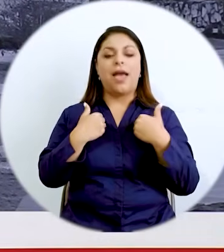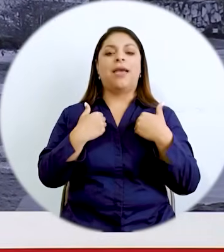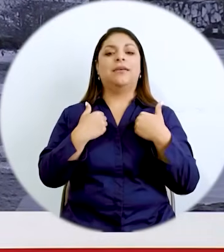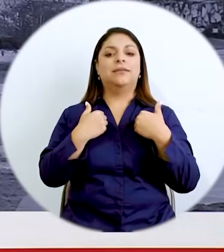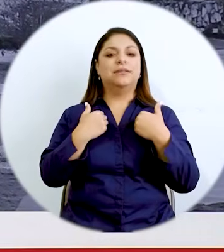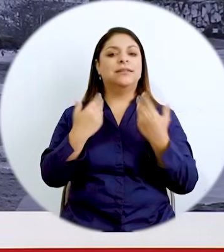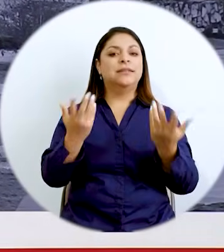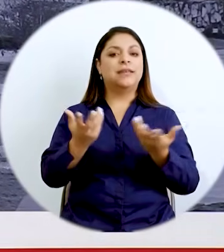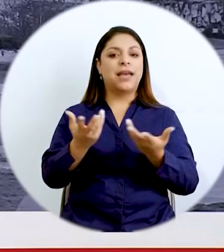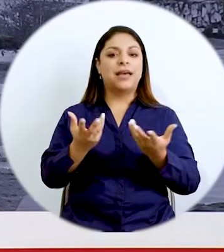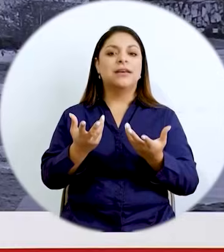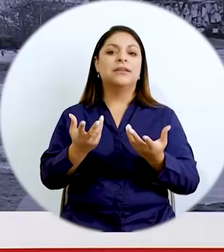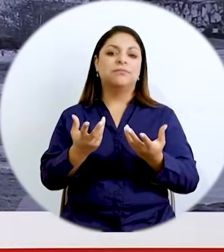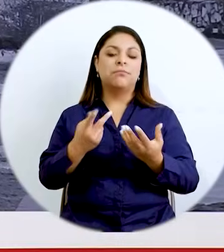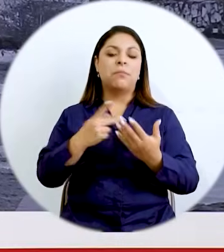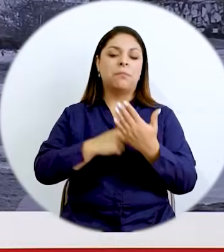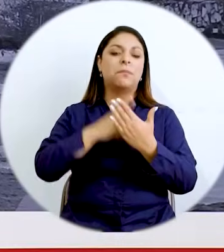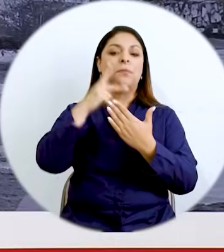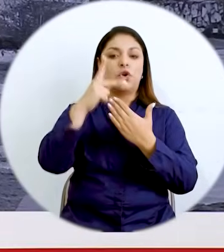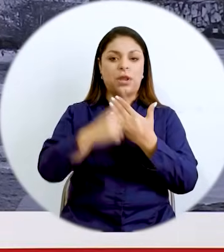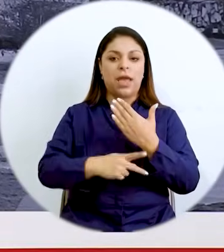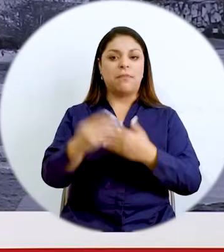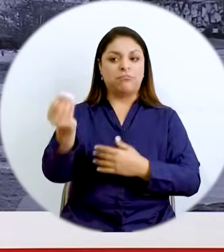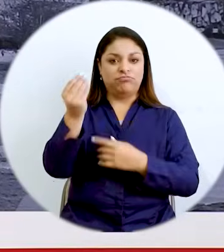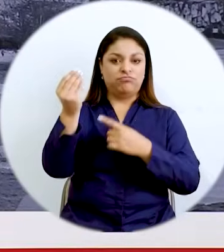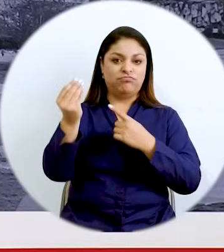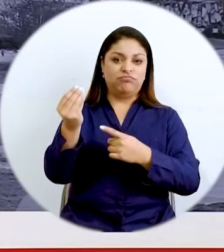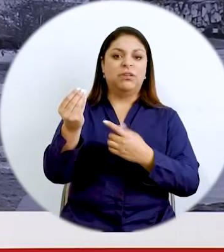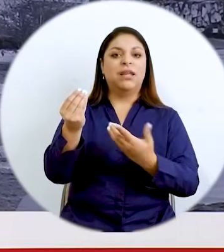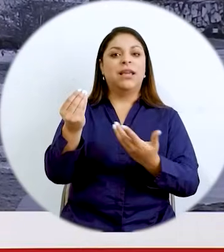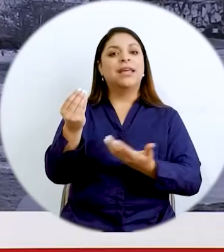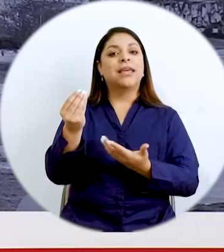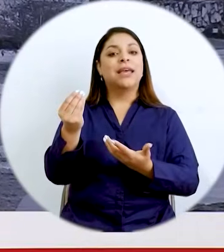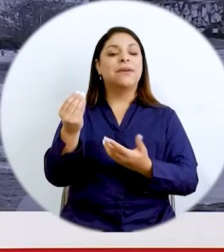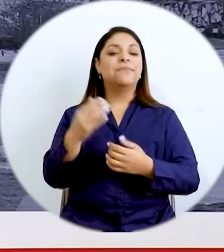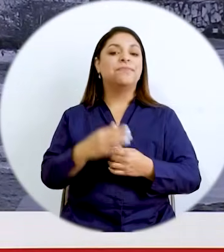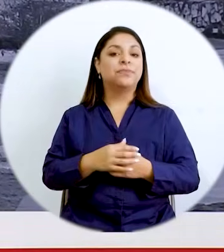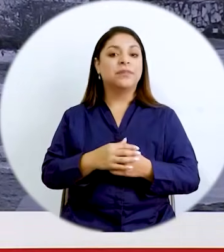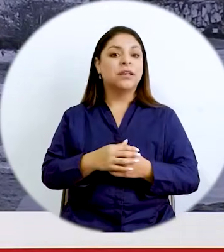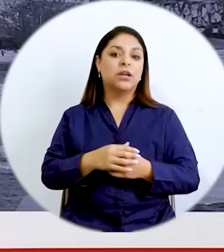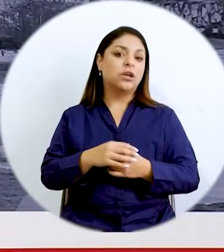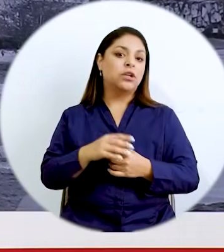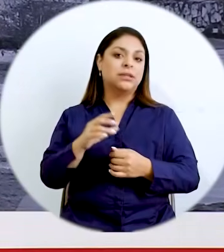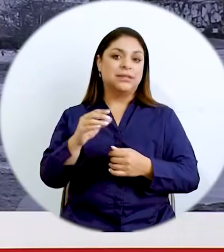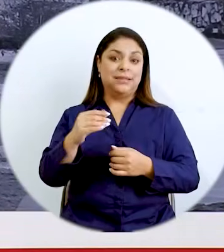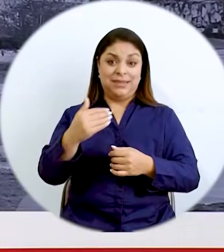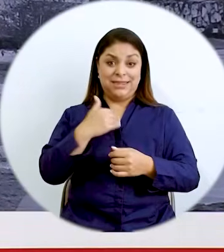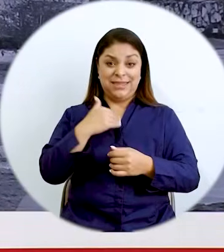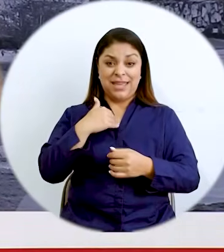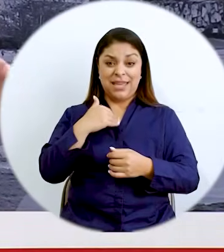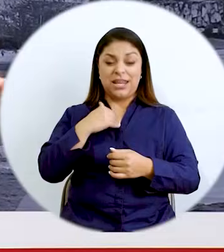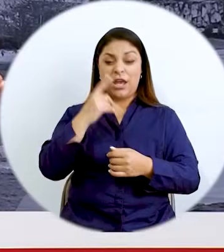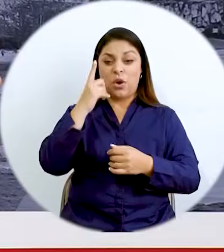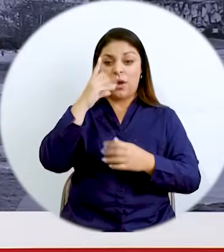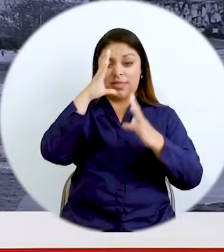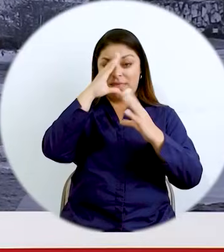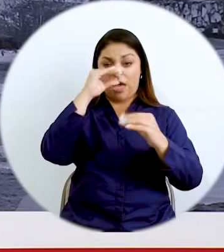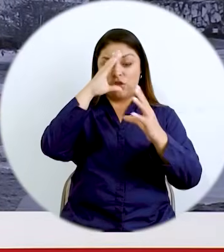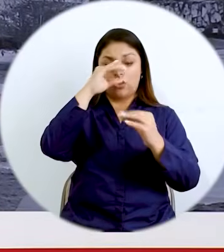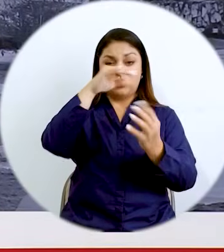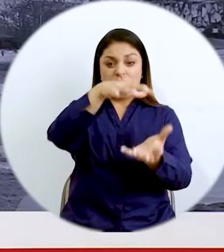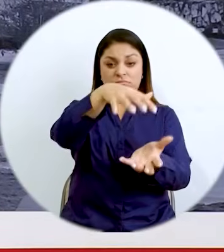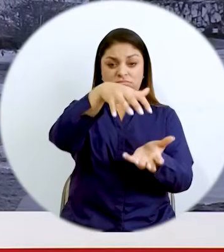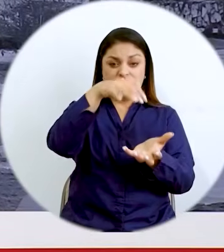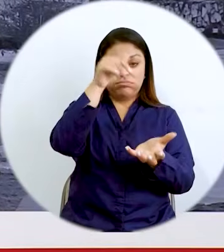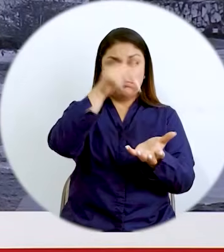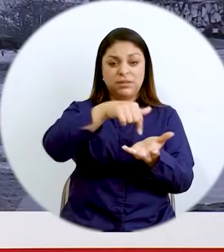con digamos, con un programa que en lugar de tener los datos en una base